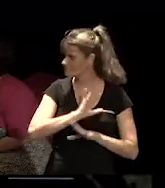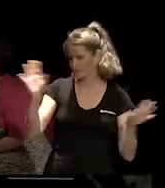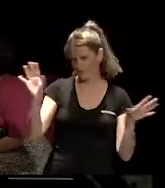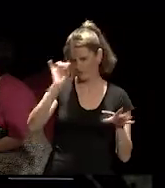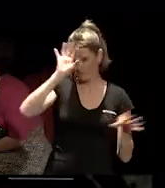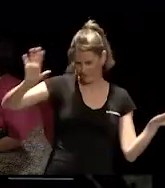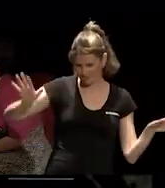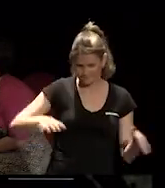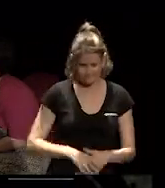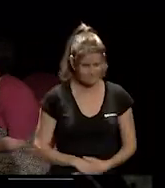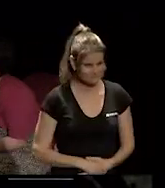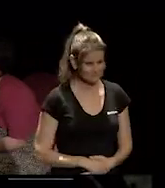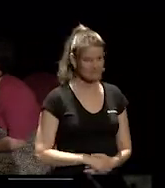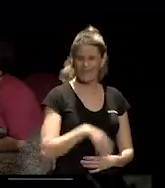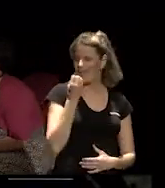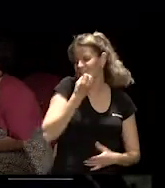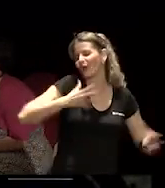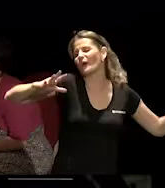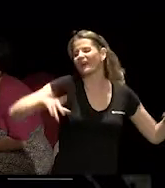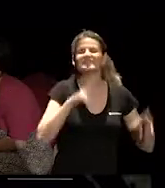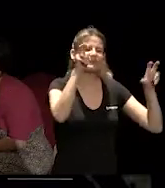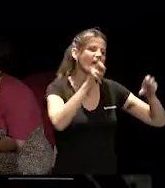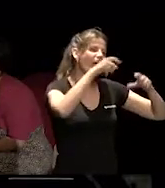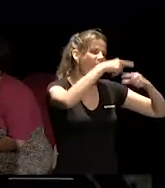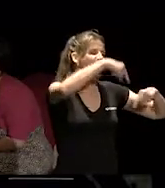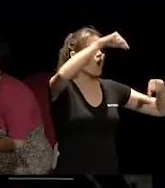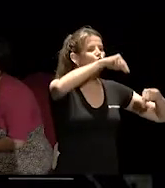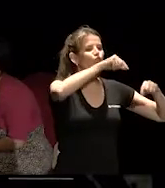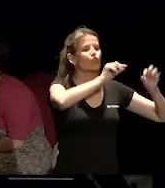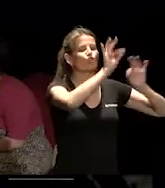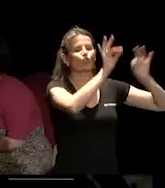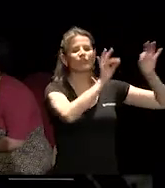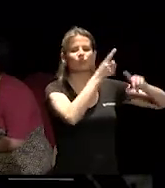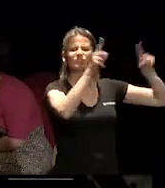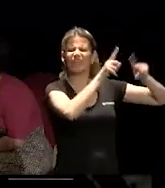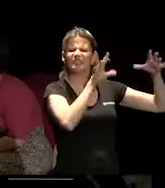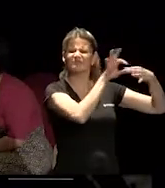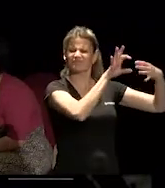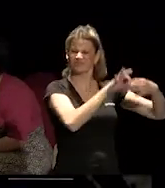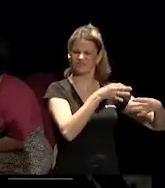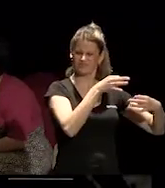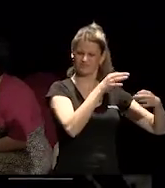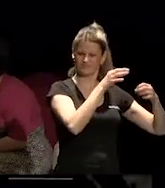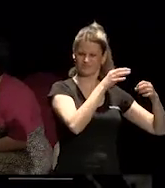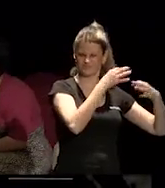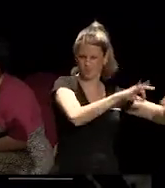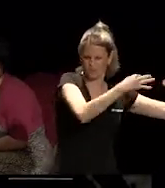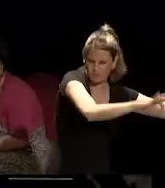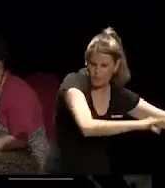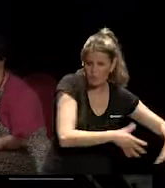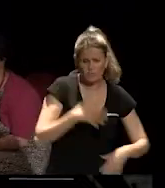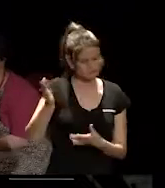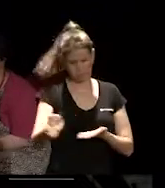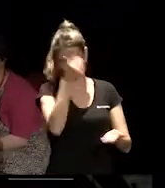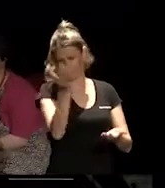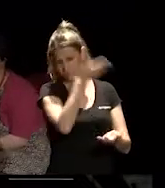flipas. Claro, está guay lo de las corcheas y estas cosas, ¿no? Pero de repente nosotros con las tecnologías nos saltamos ciertas cosas y